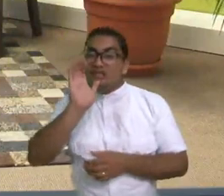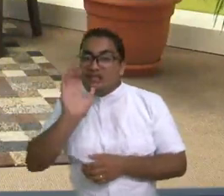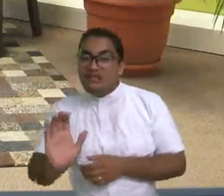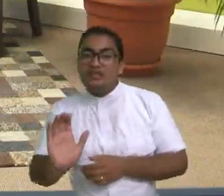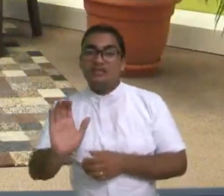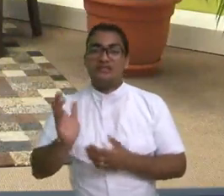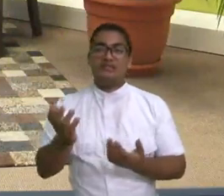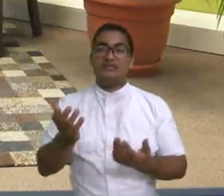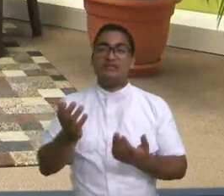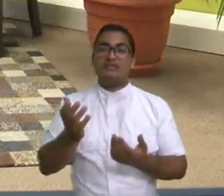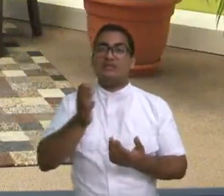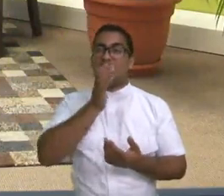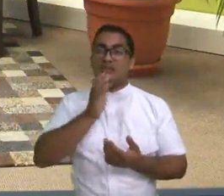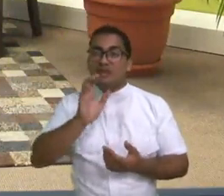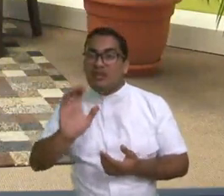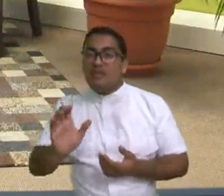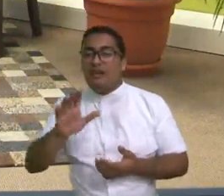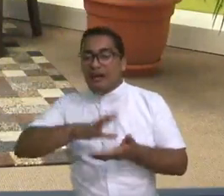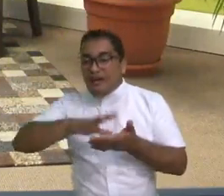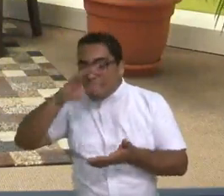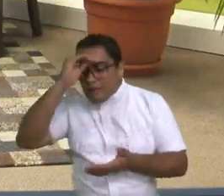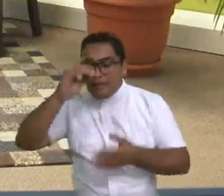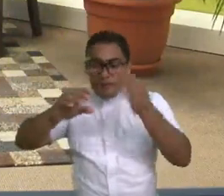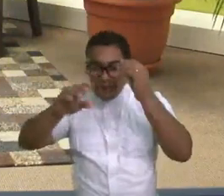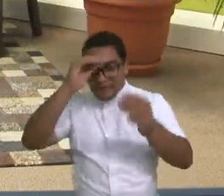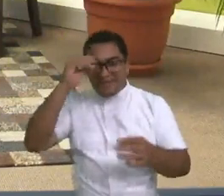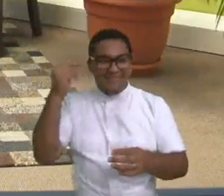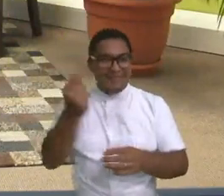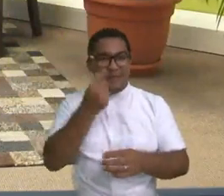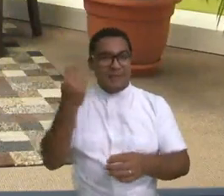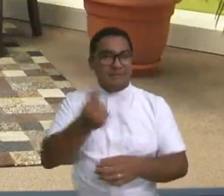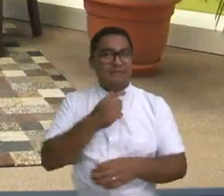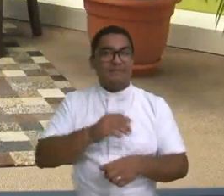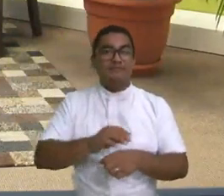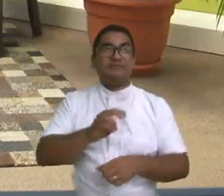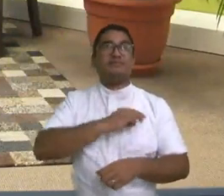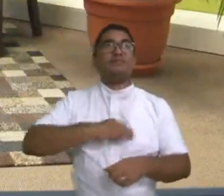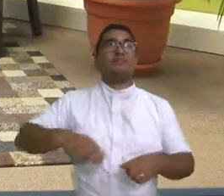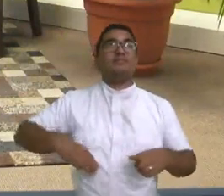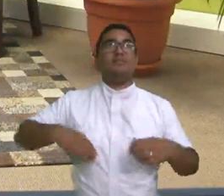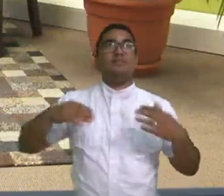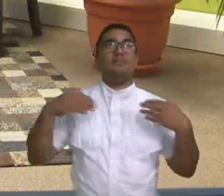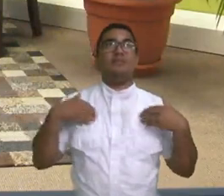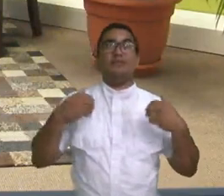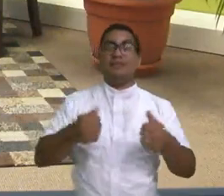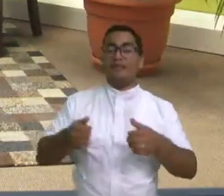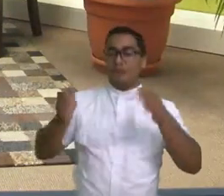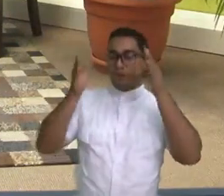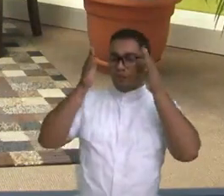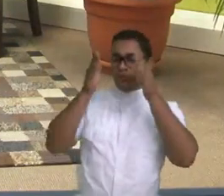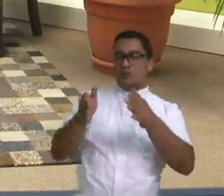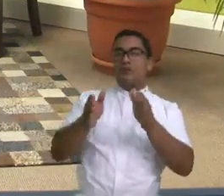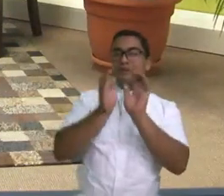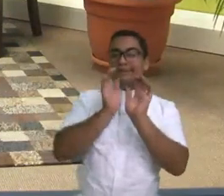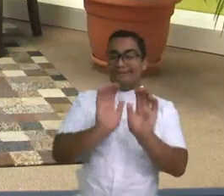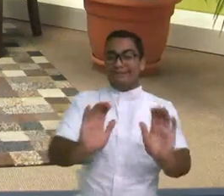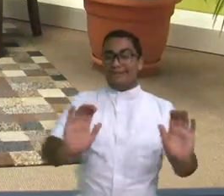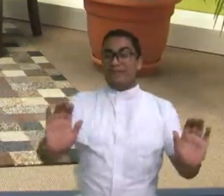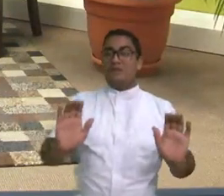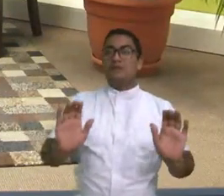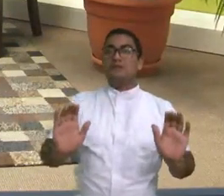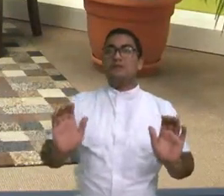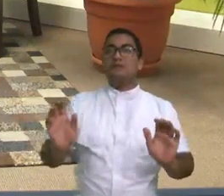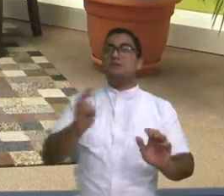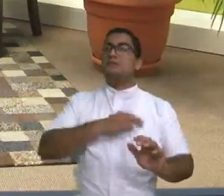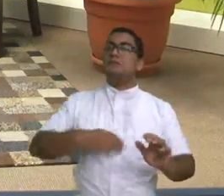tenemos una ventaja, que ellos aprenden rápido. Casualmente nosotros como Ministerio de Salud incidimos en ese grupo. ¿Cómo? Cuando vamos a las escuelas.